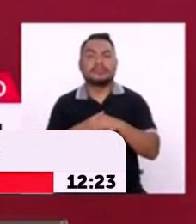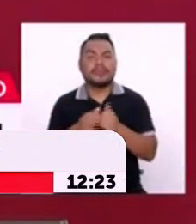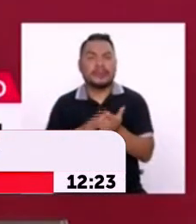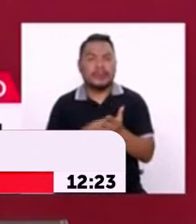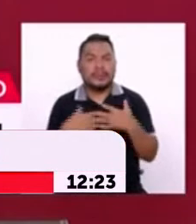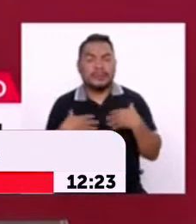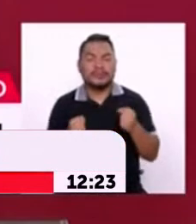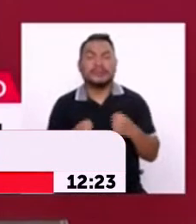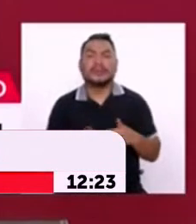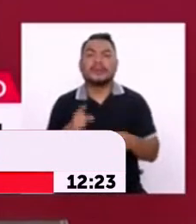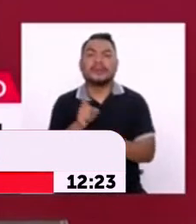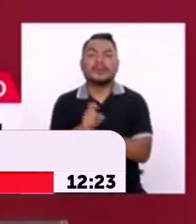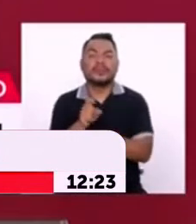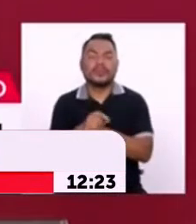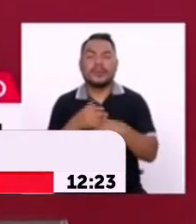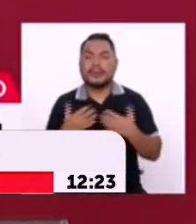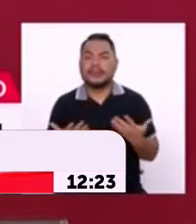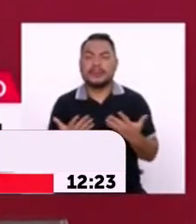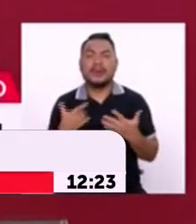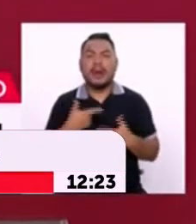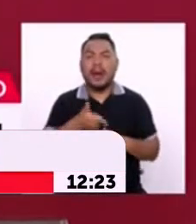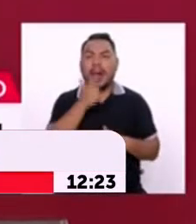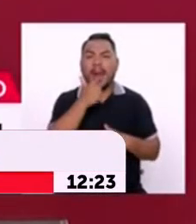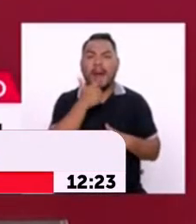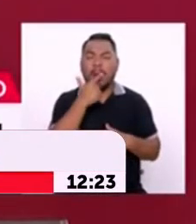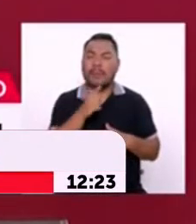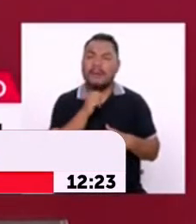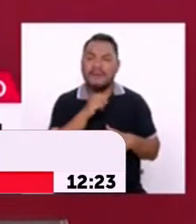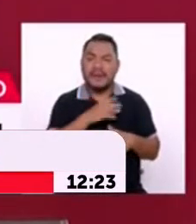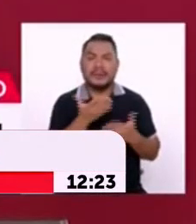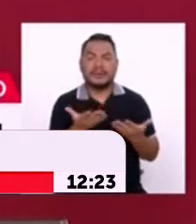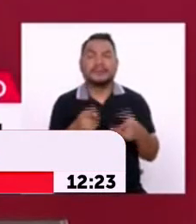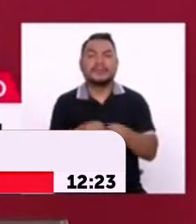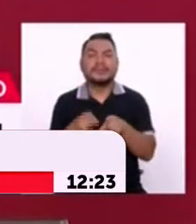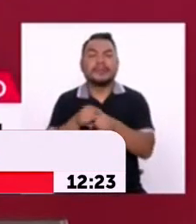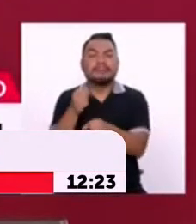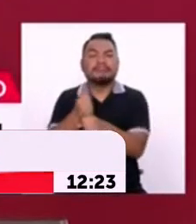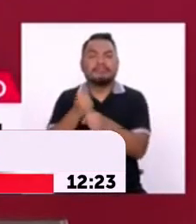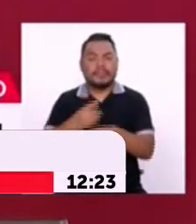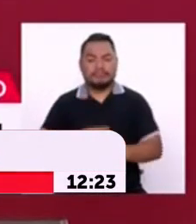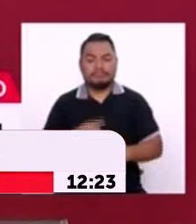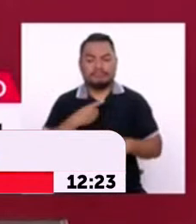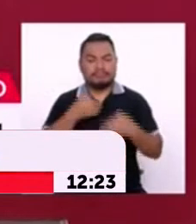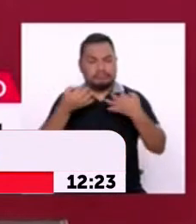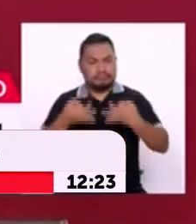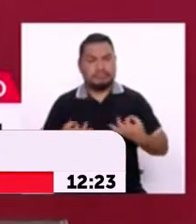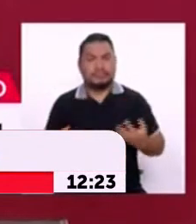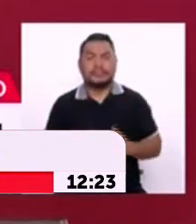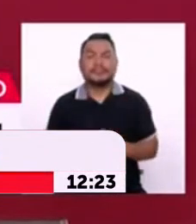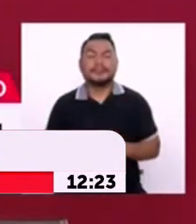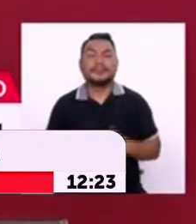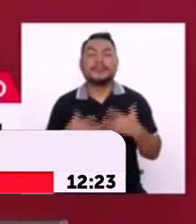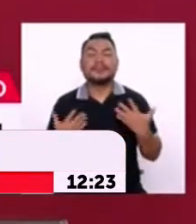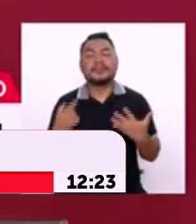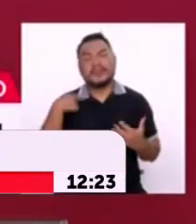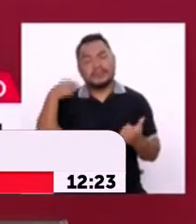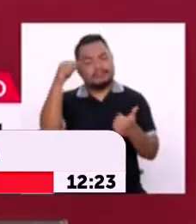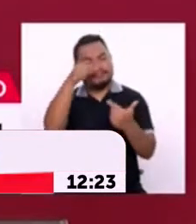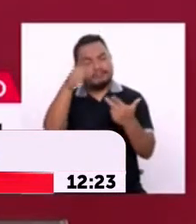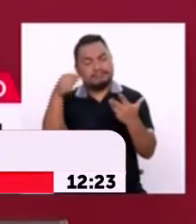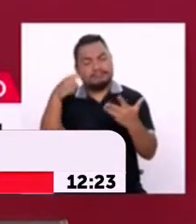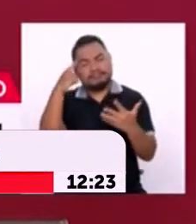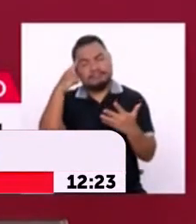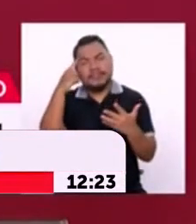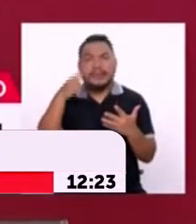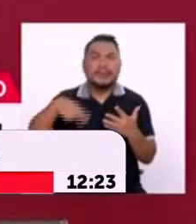salud, educación, agua potable, empleos dignos. Frente a